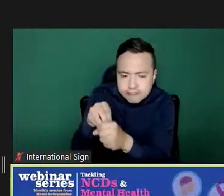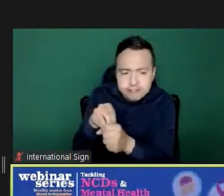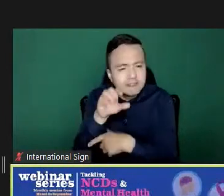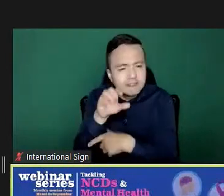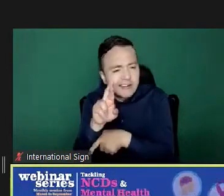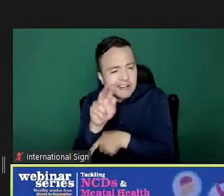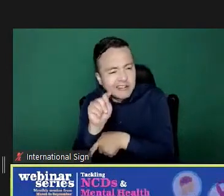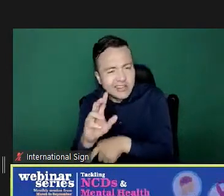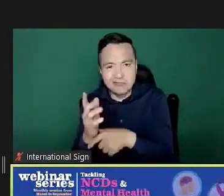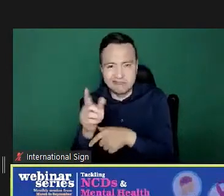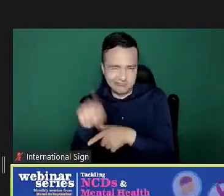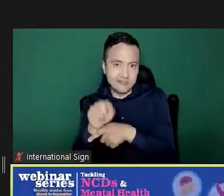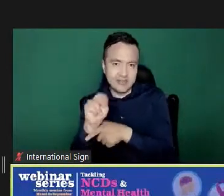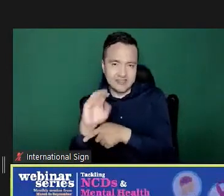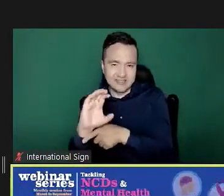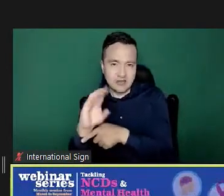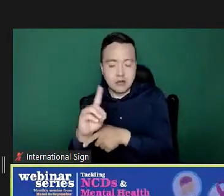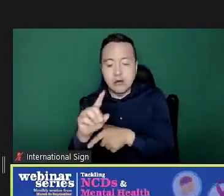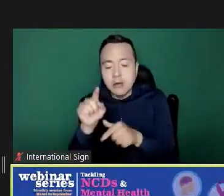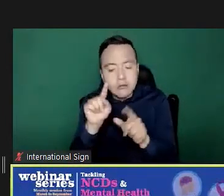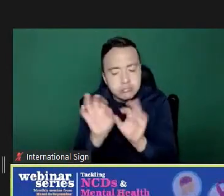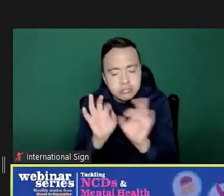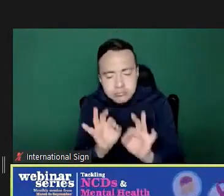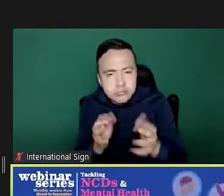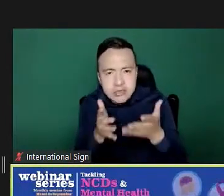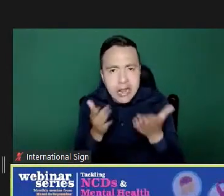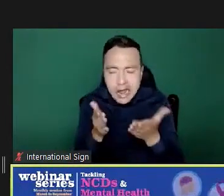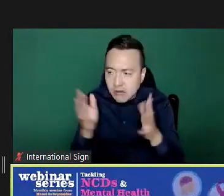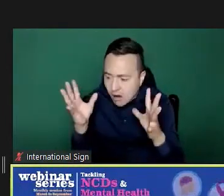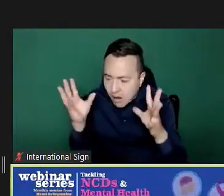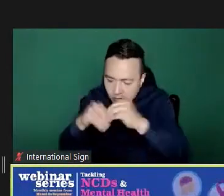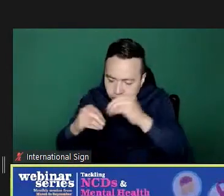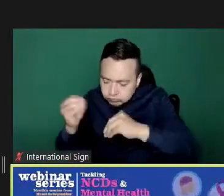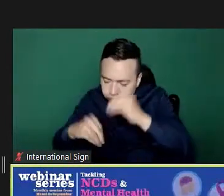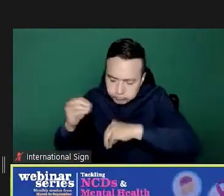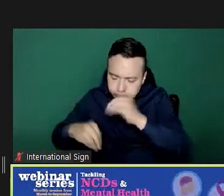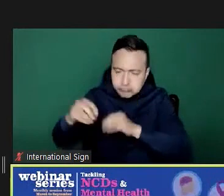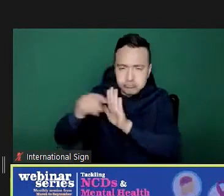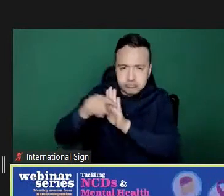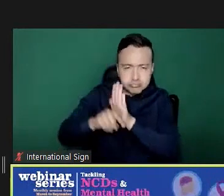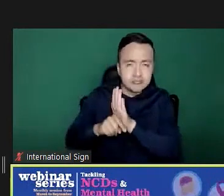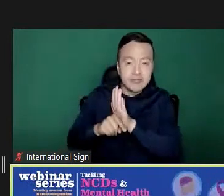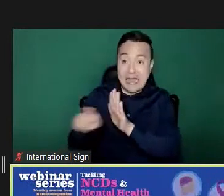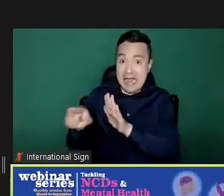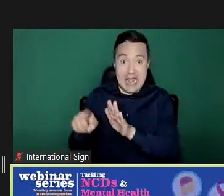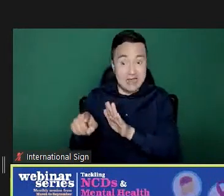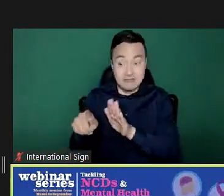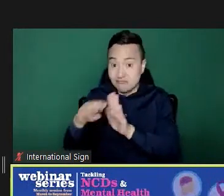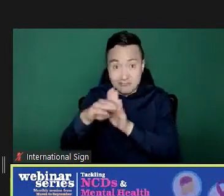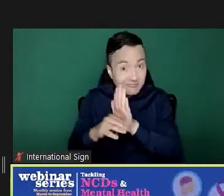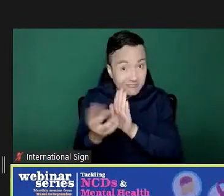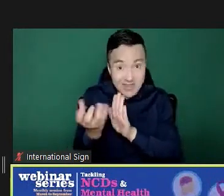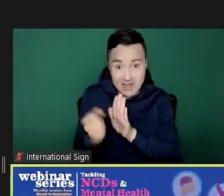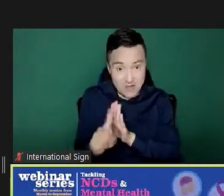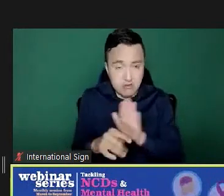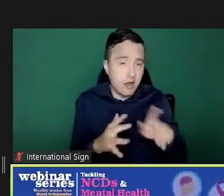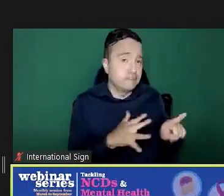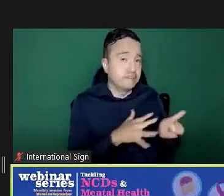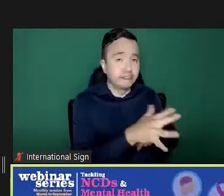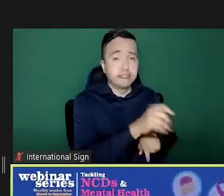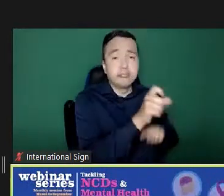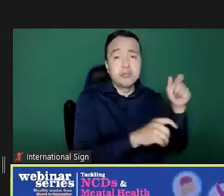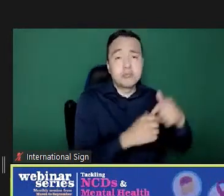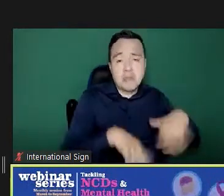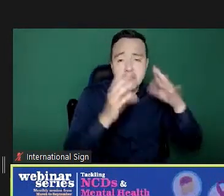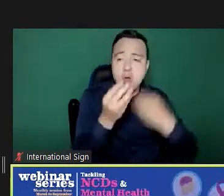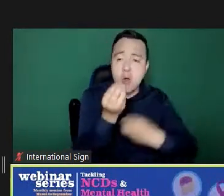ideal porque reglamentarios, perdón, porque esto incluye cosas como mala nutrición, el uso de bebidas azucaradas, el uso